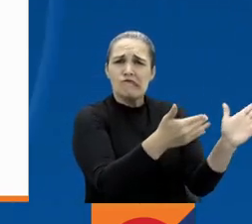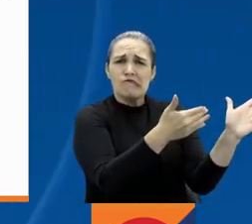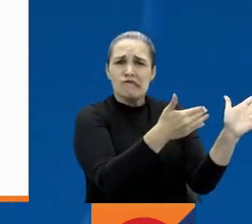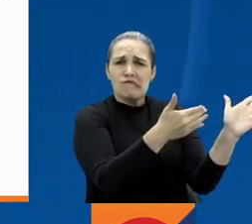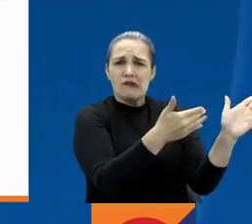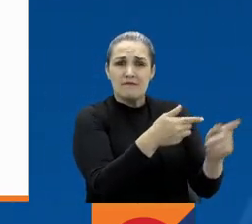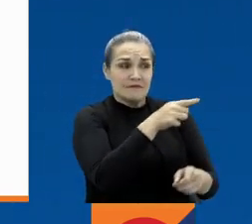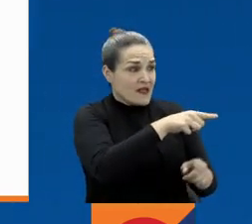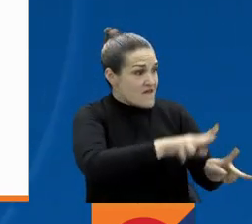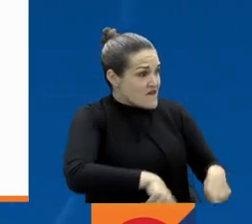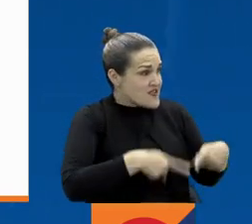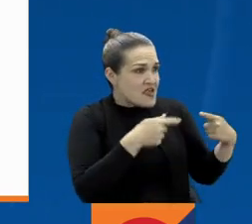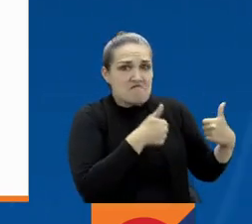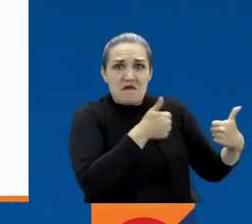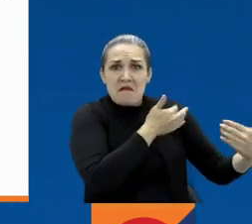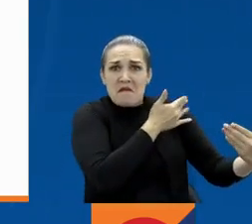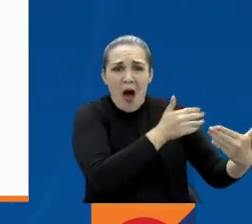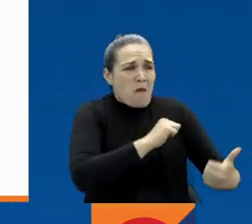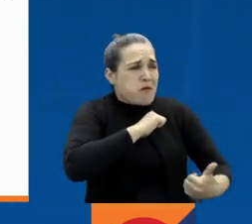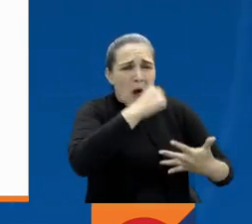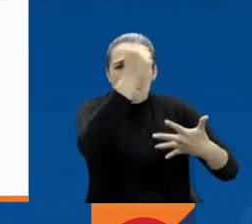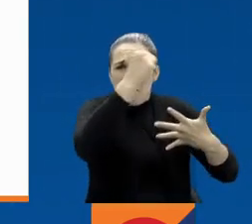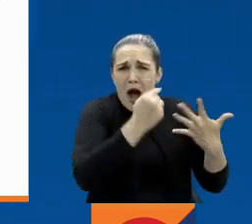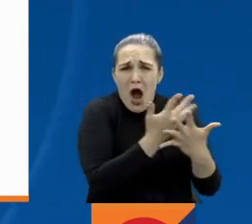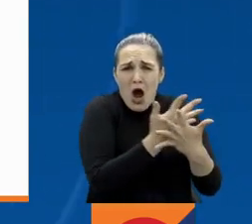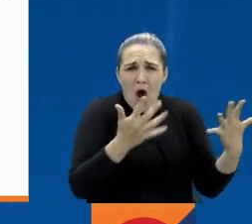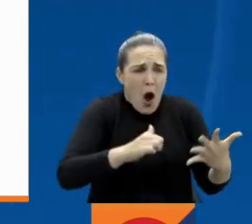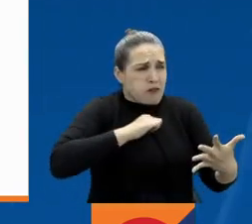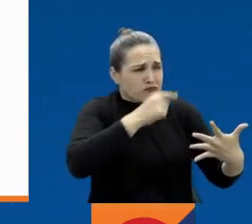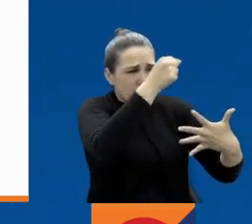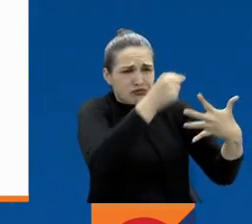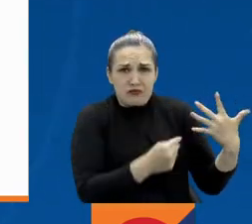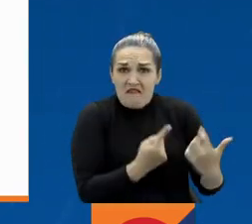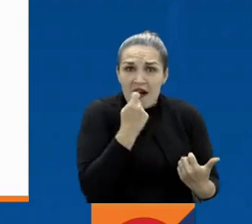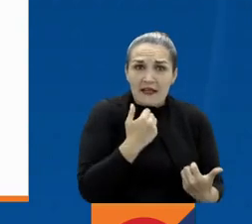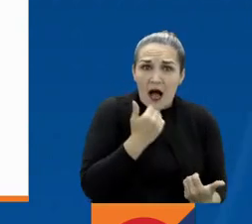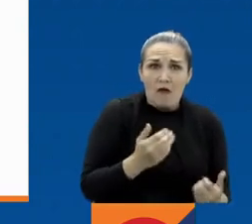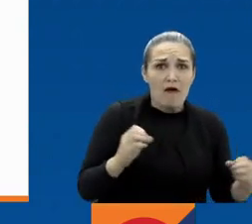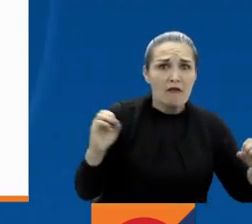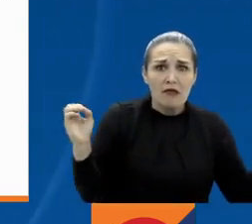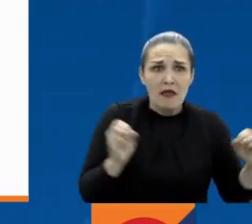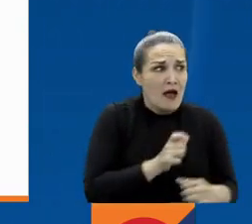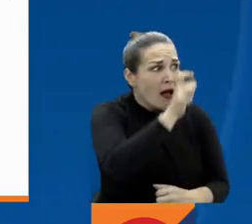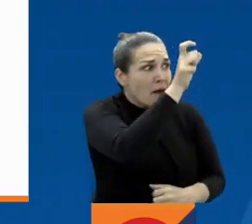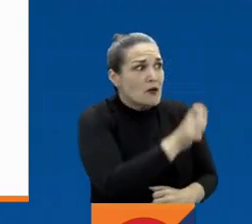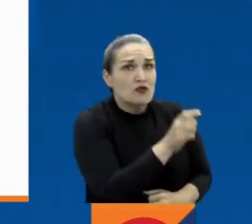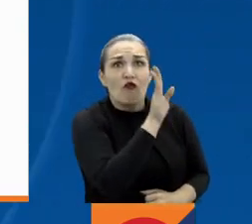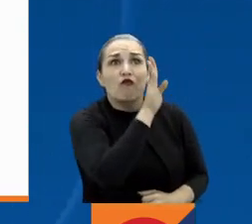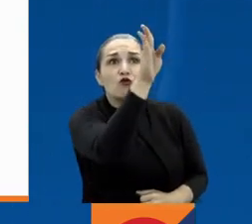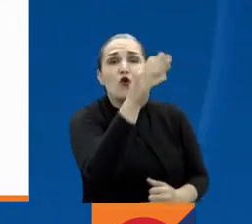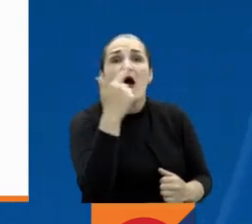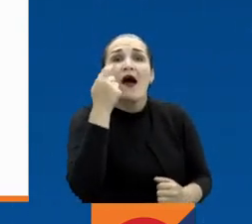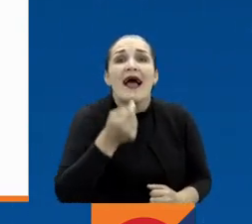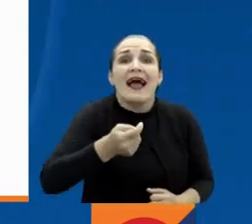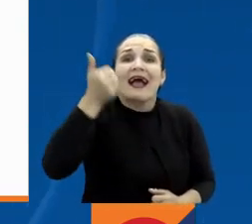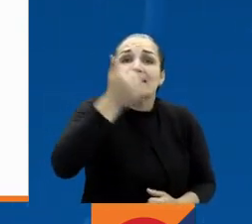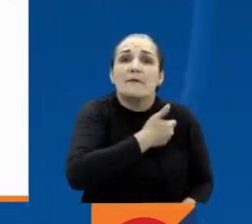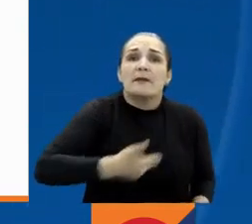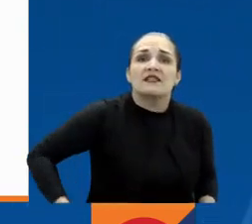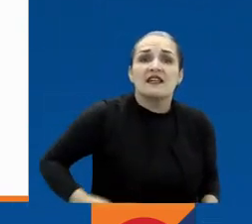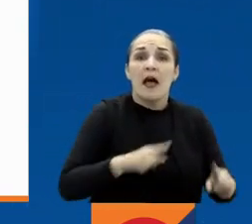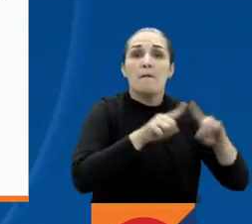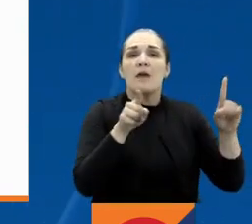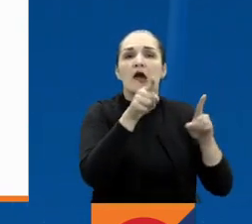desperdiciada que conocí tenía todos los privilegios no le faltaba nada era hasta presidenciable la ambición lo llevó al